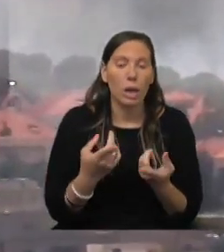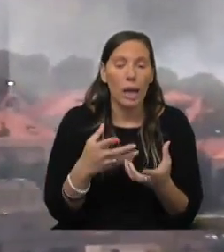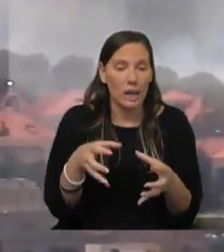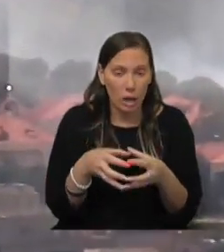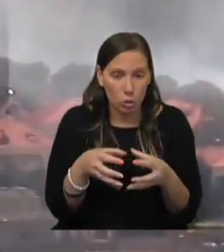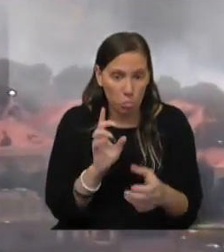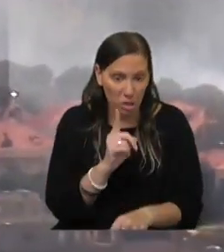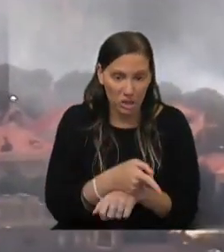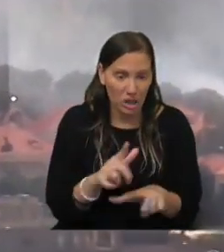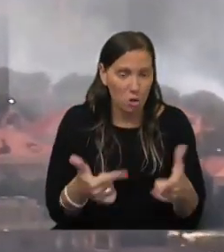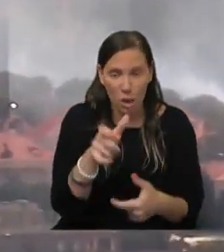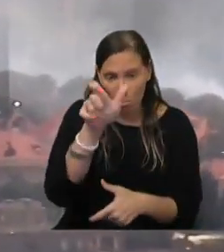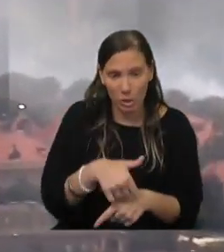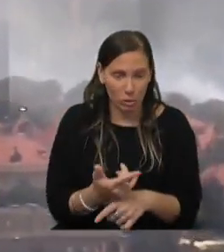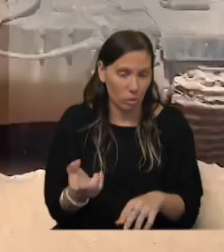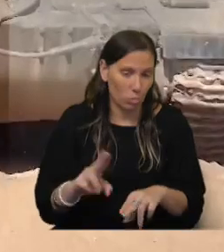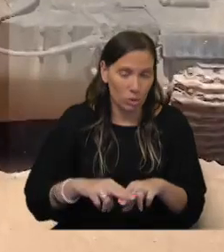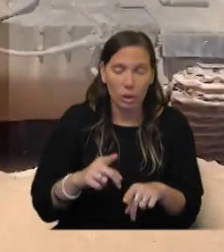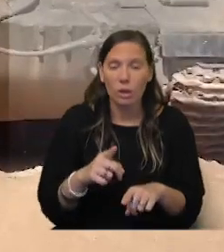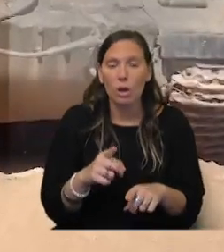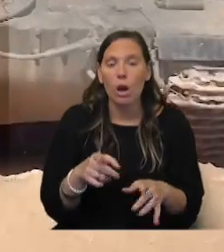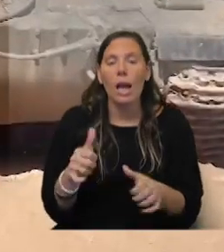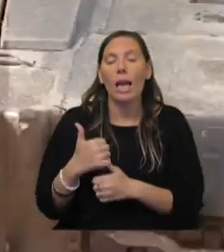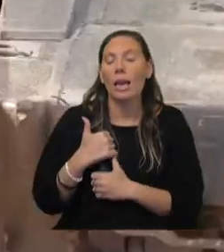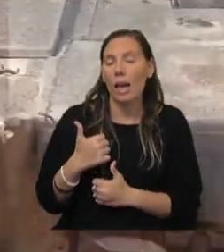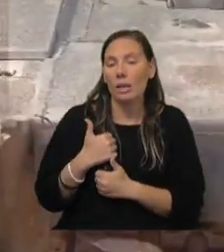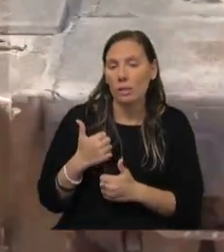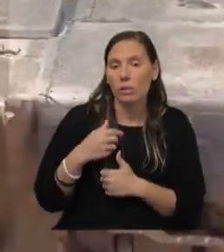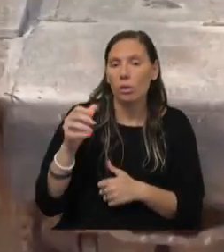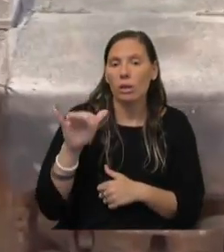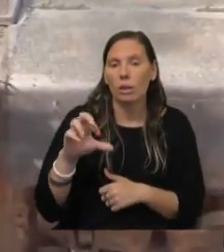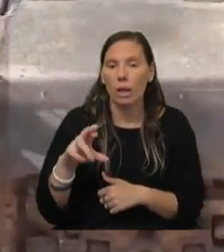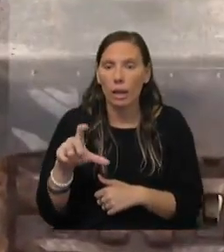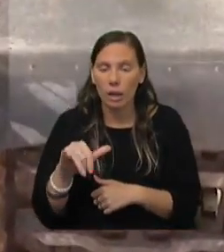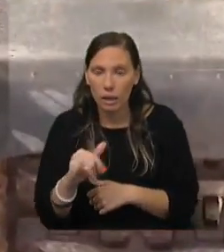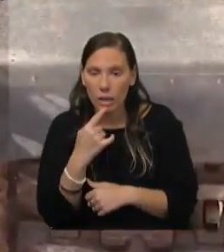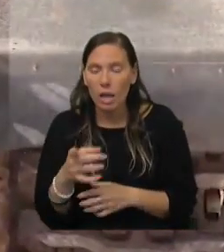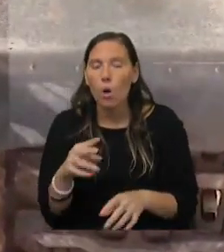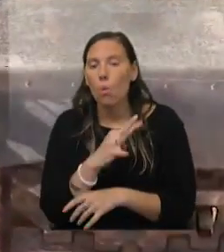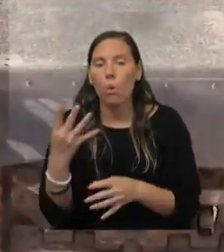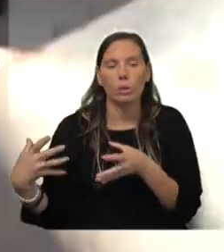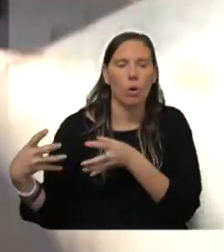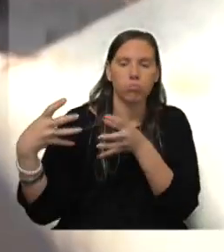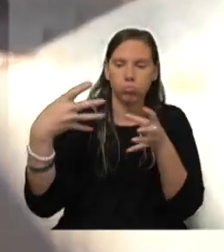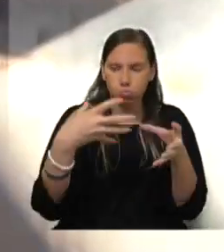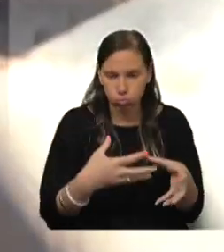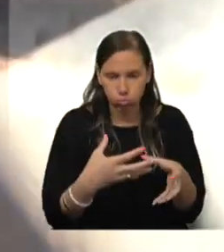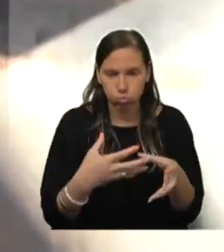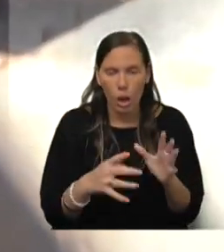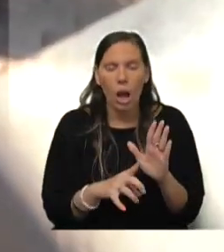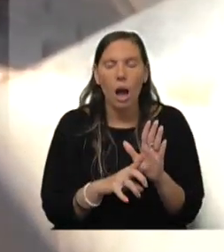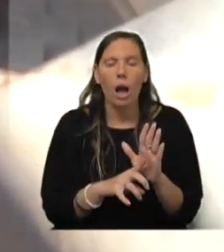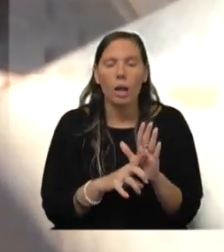tome decisiones Mientras tanto el ejército israelí envió una cuarta división de reservistas al sur del Líbano llevando a